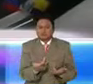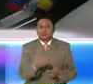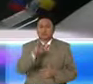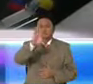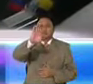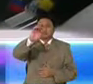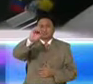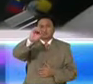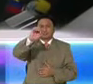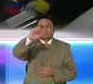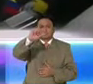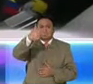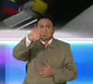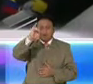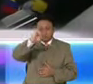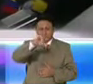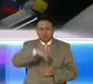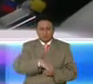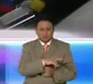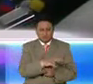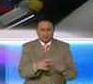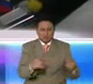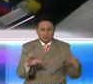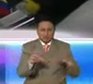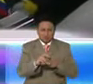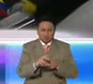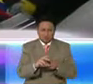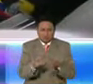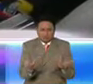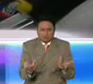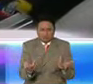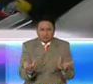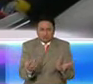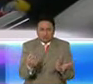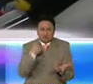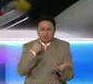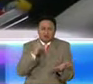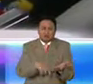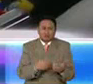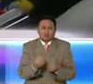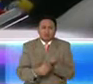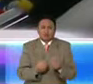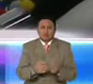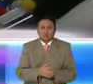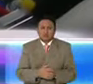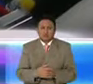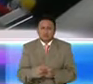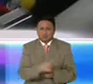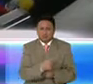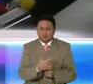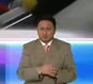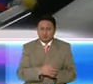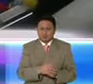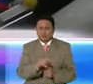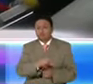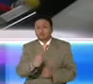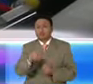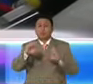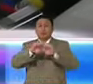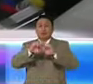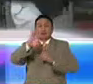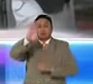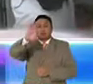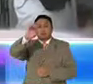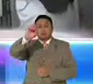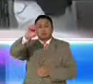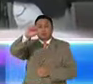Pilatón? La empresa que contrató en su debido momento es la empresa Toapi, que pertenece al Consejo